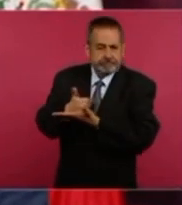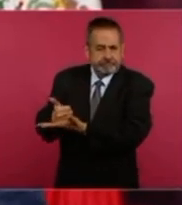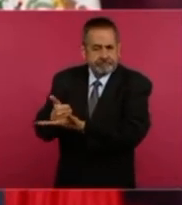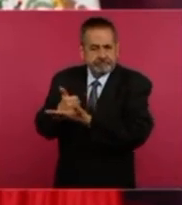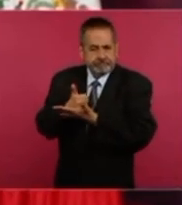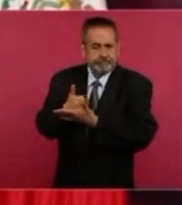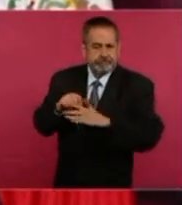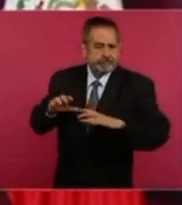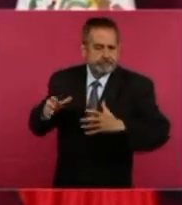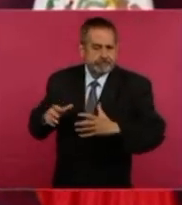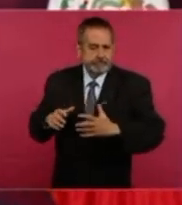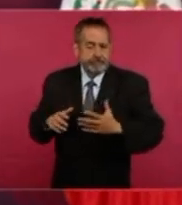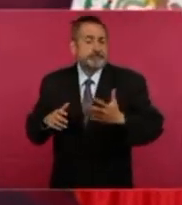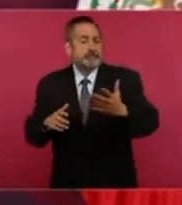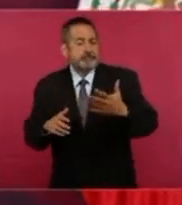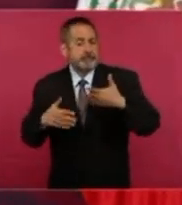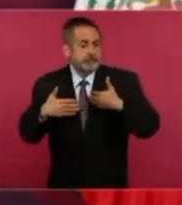Y en el caso nuestro,